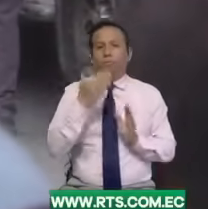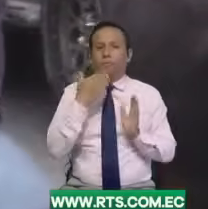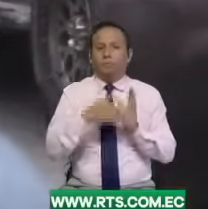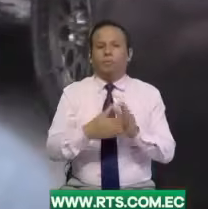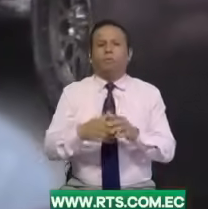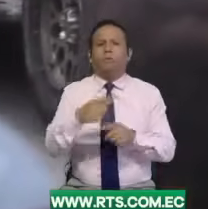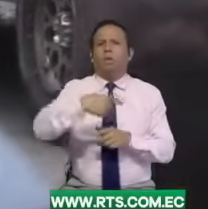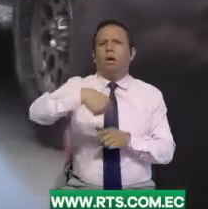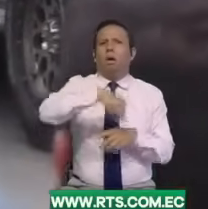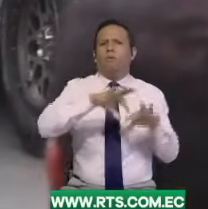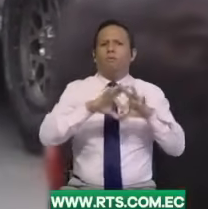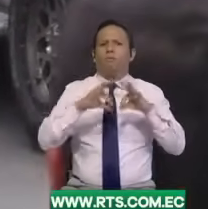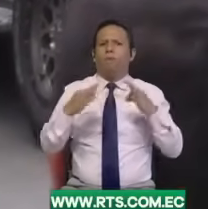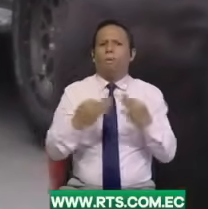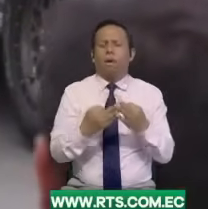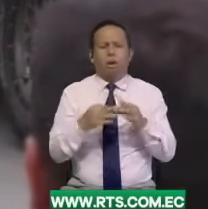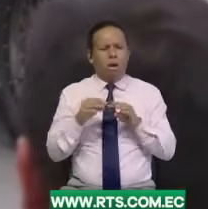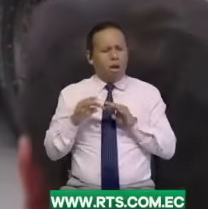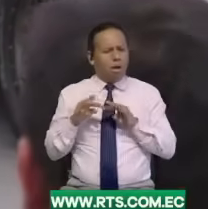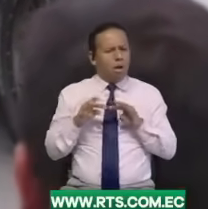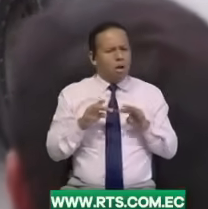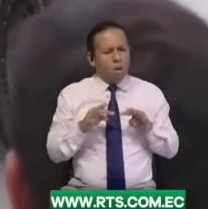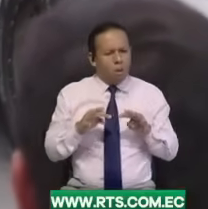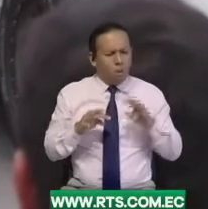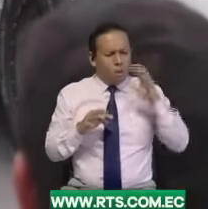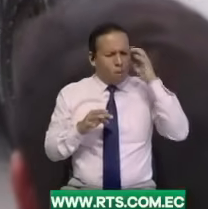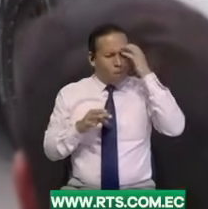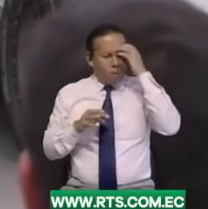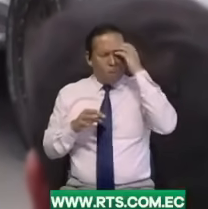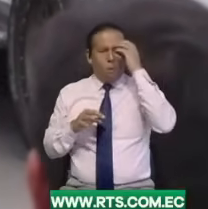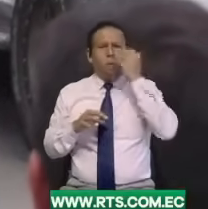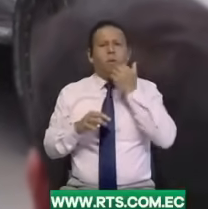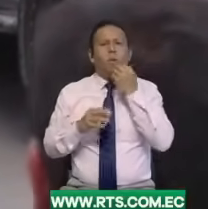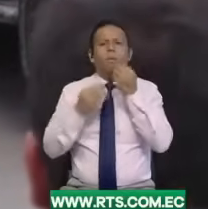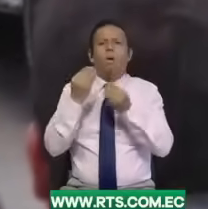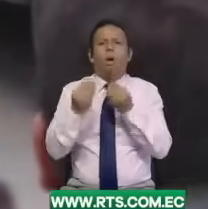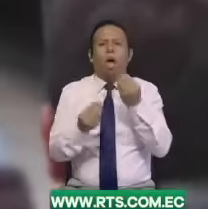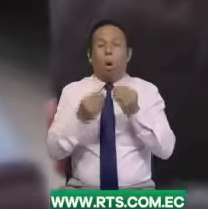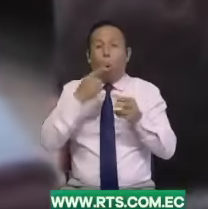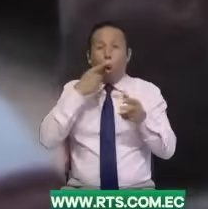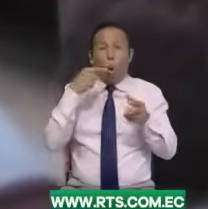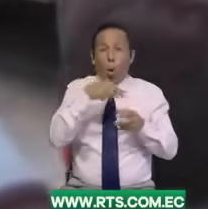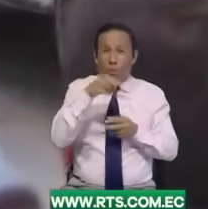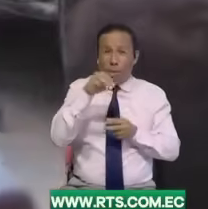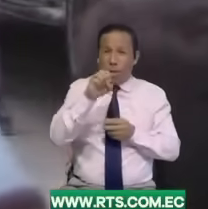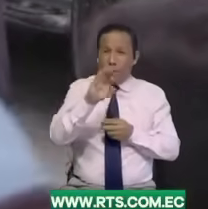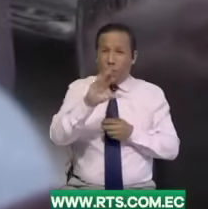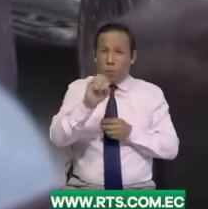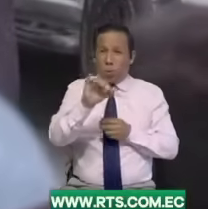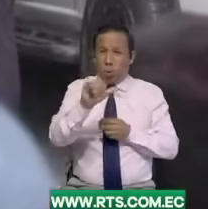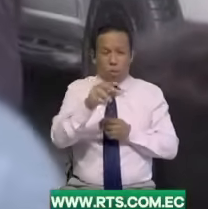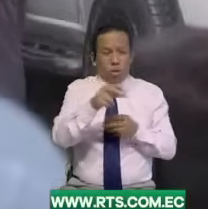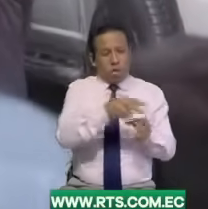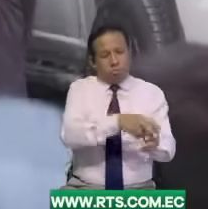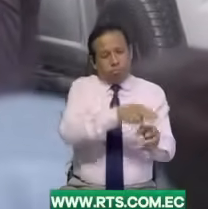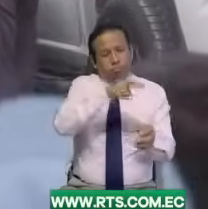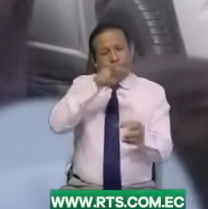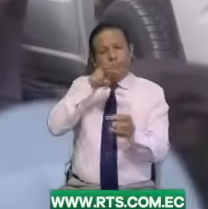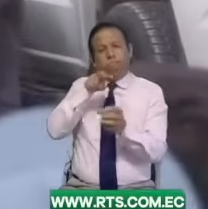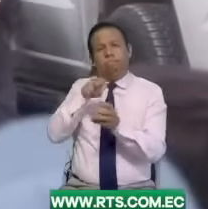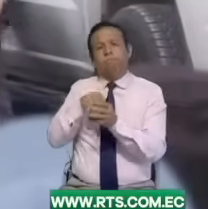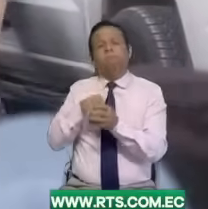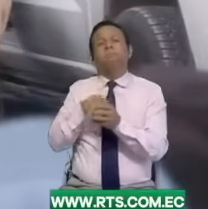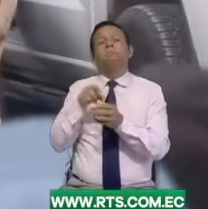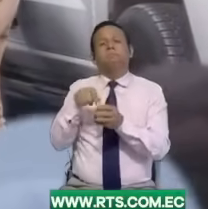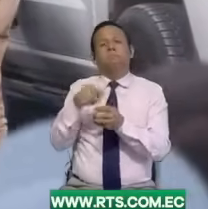se resistía a creer lo que había ocurrido, sacaron el cadáver de Montoya Morán de la camioneta para meterlo en la ambulancia de